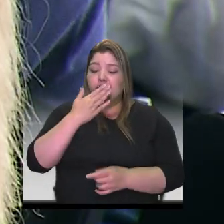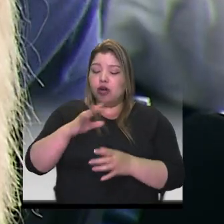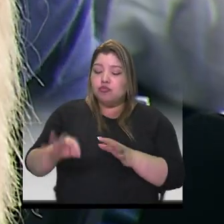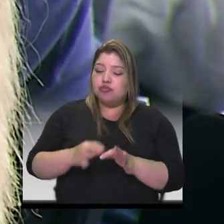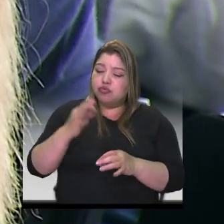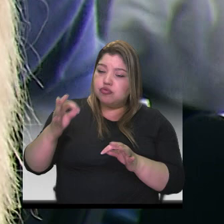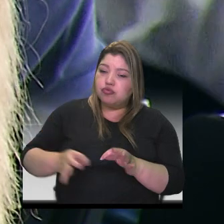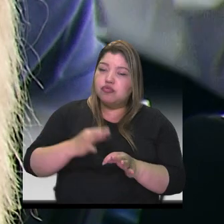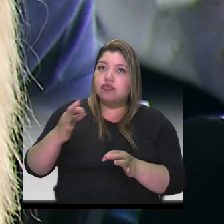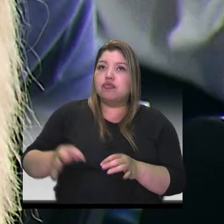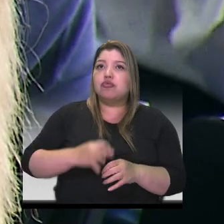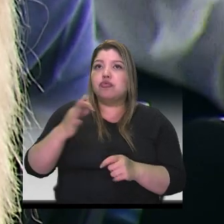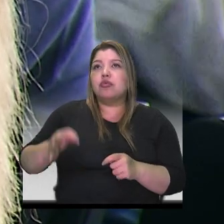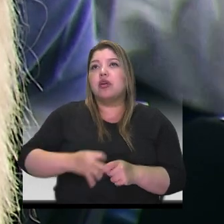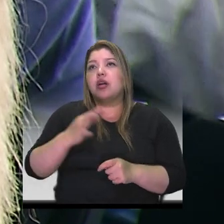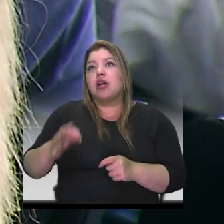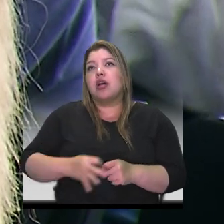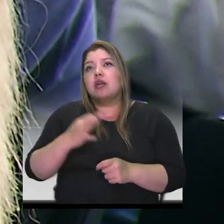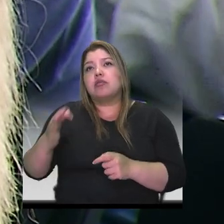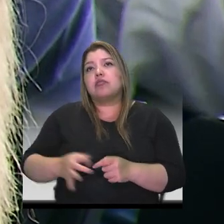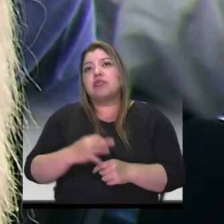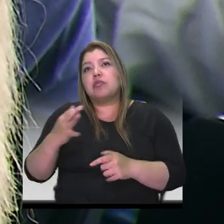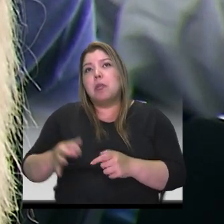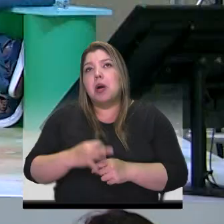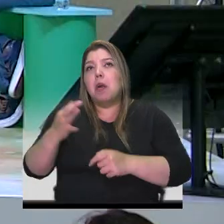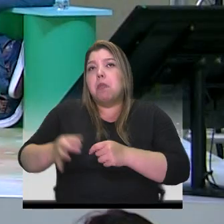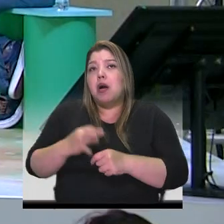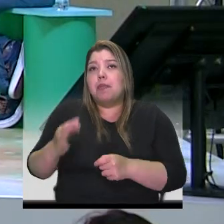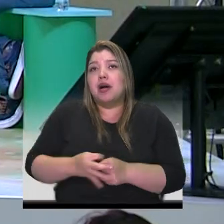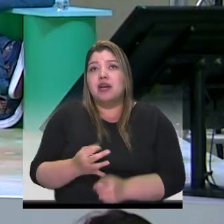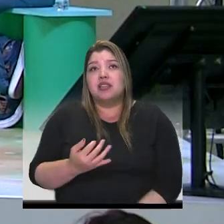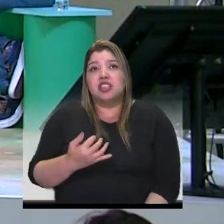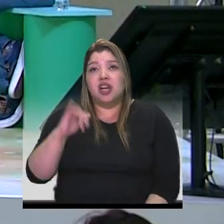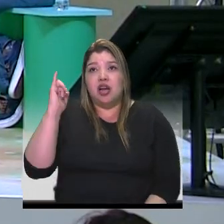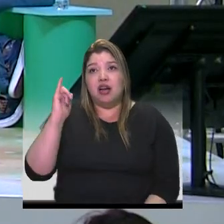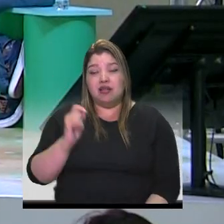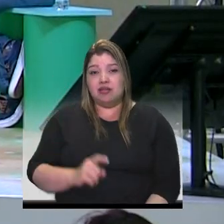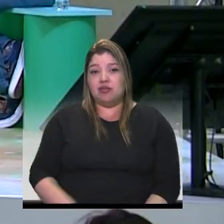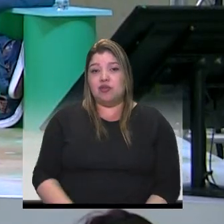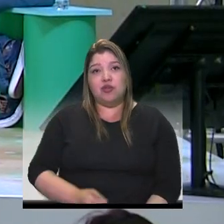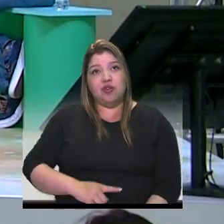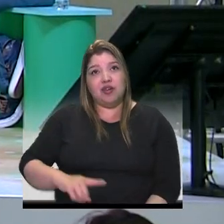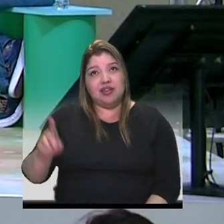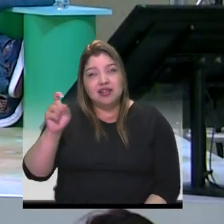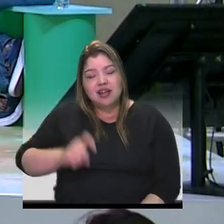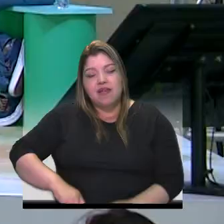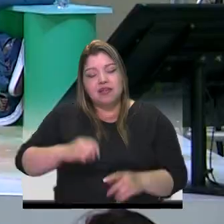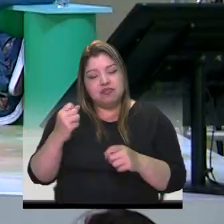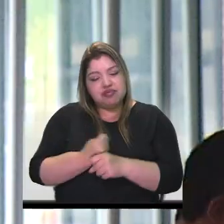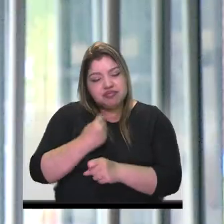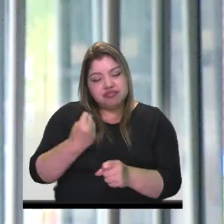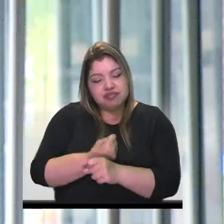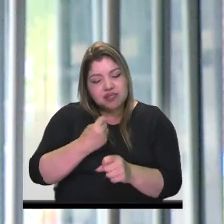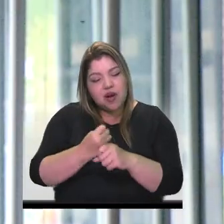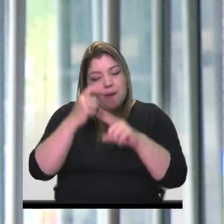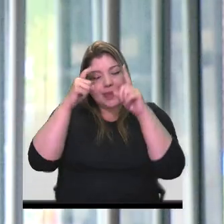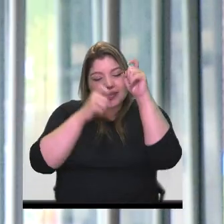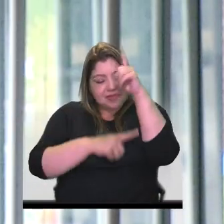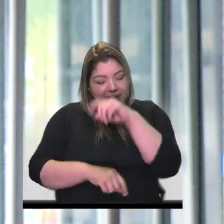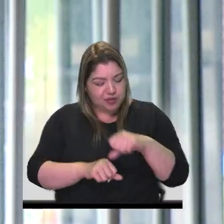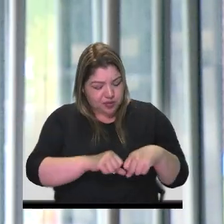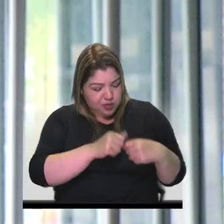hora nalga, pues, de fábrica, no, está ahí trabajando con su pensamiento, trabajando con su intención, trabajando con su